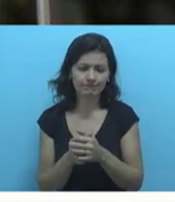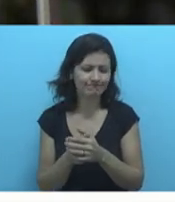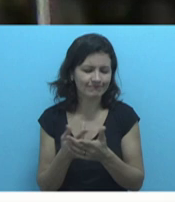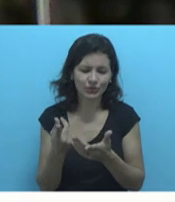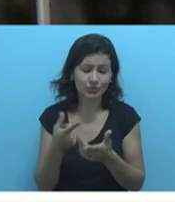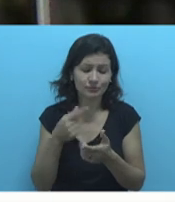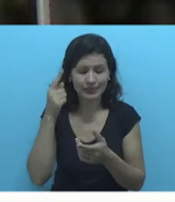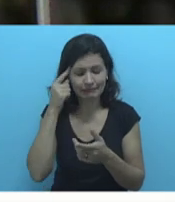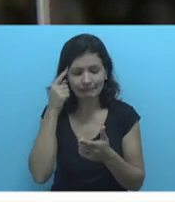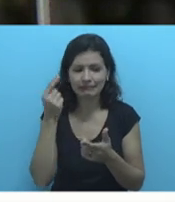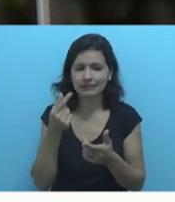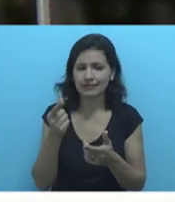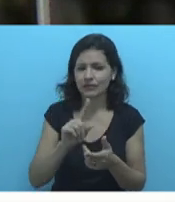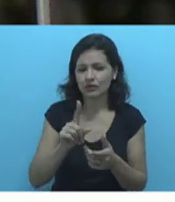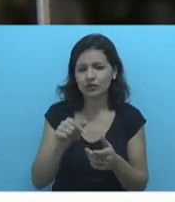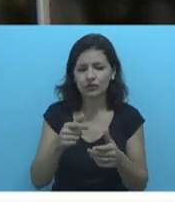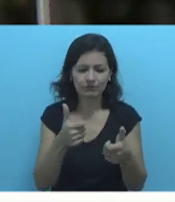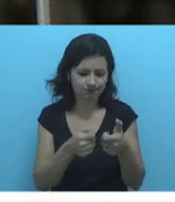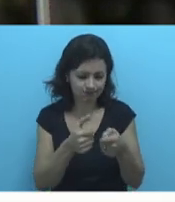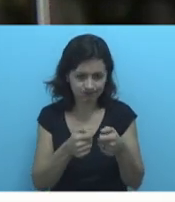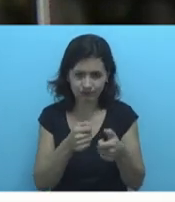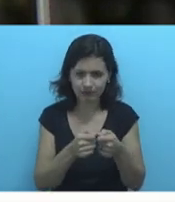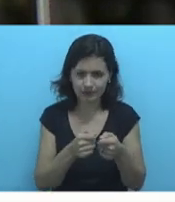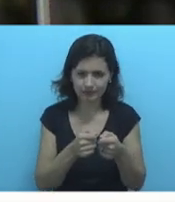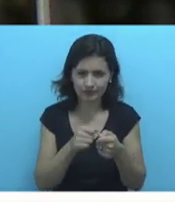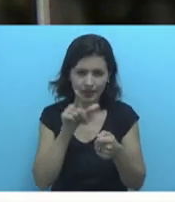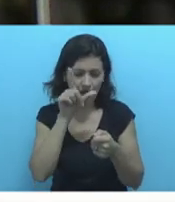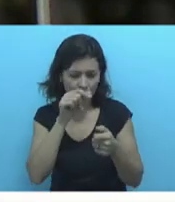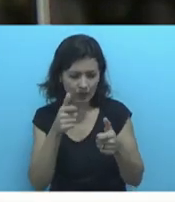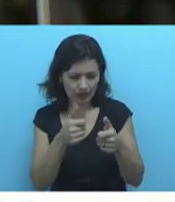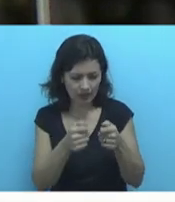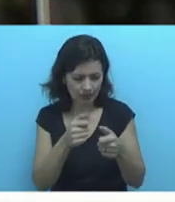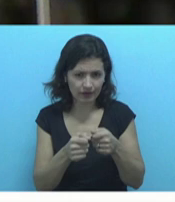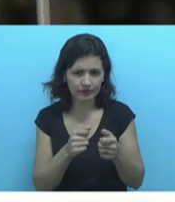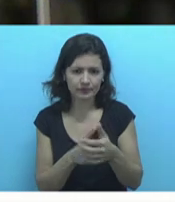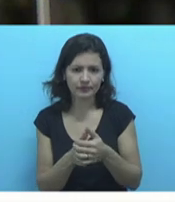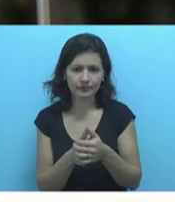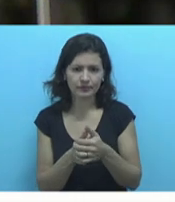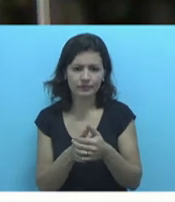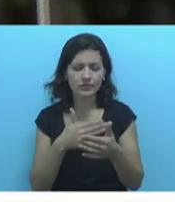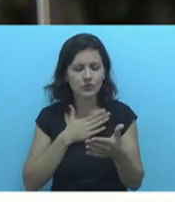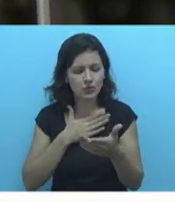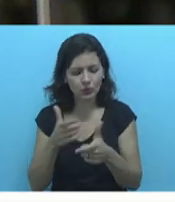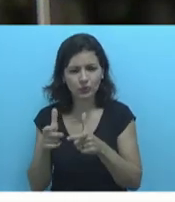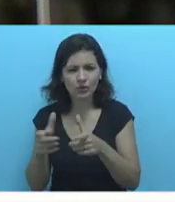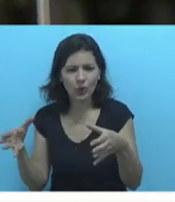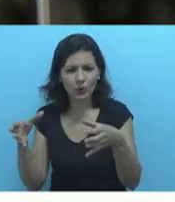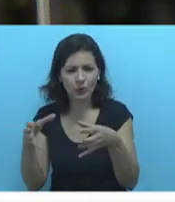de que no suceda, fue escribir en Twitter, y es lo que les voy a leer ahora. Tengo la suerte de pertenecer a una Cámara de